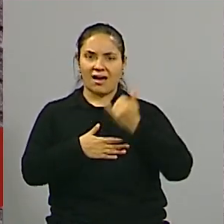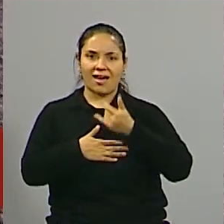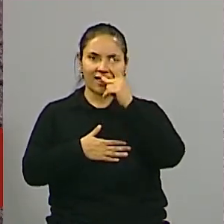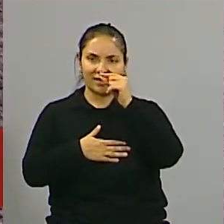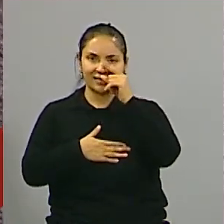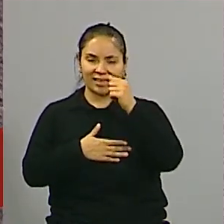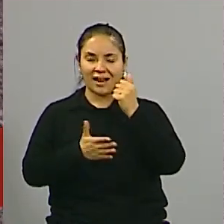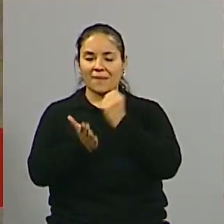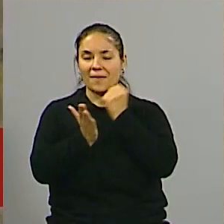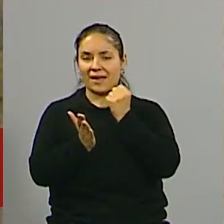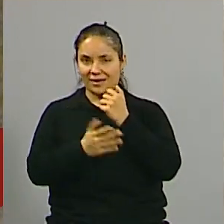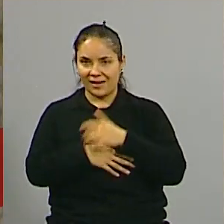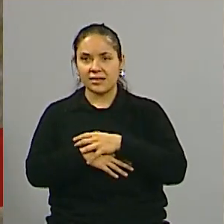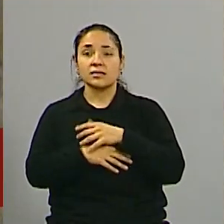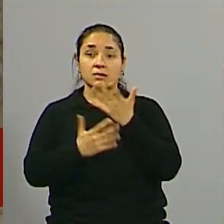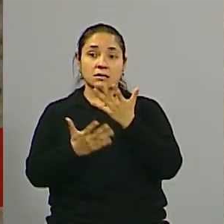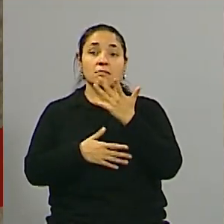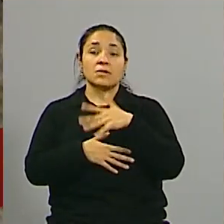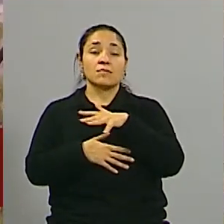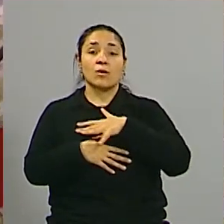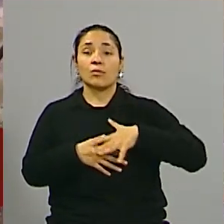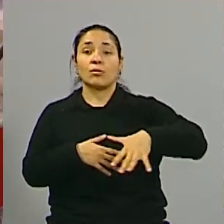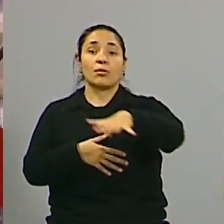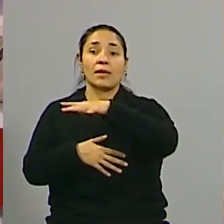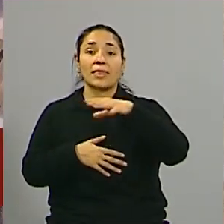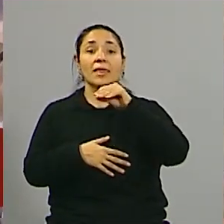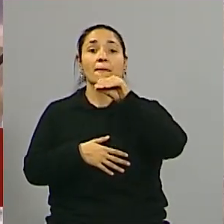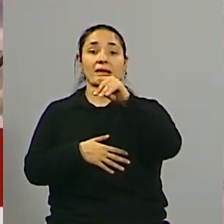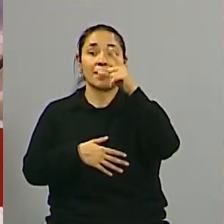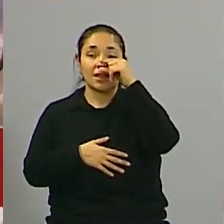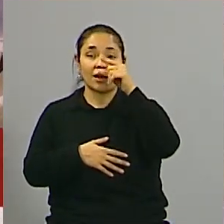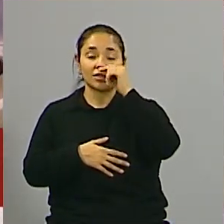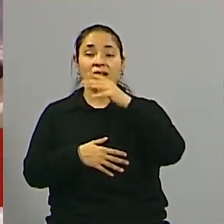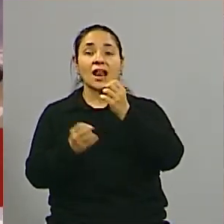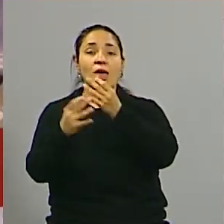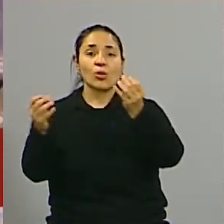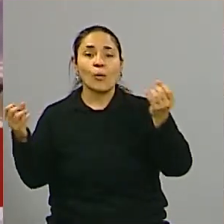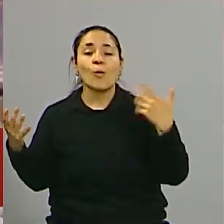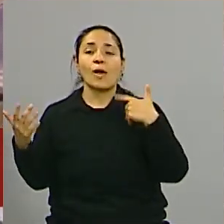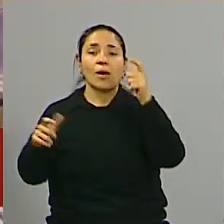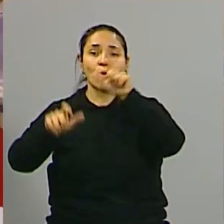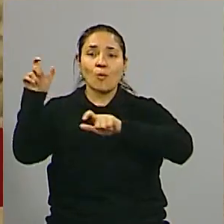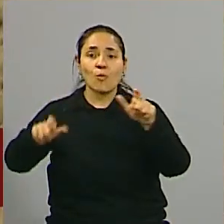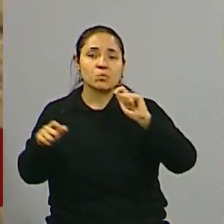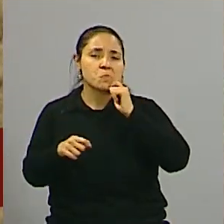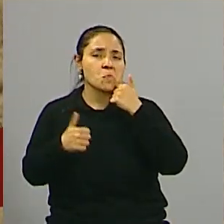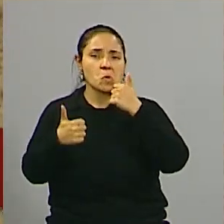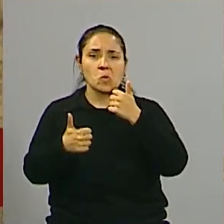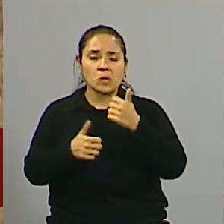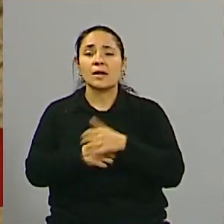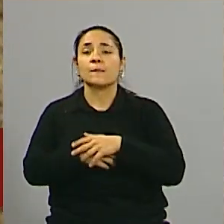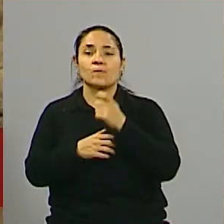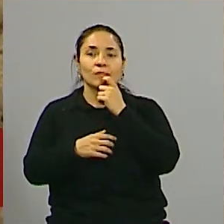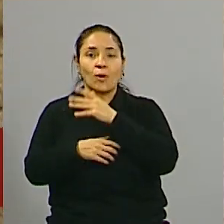tiene grandes y de las mejores condiciones humanas y naturales del departamento de Las Heras, ¿no? Vos particularmente decías